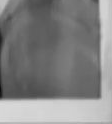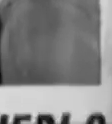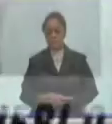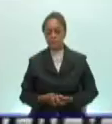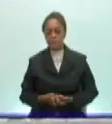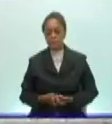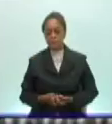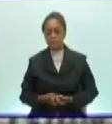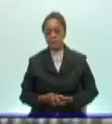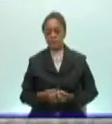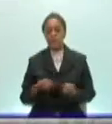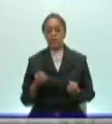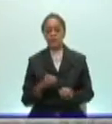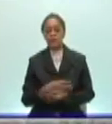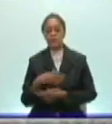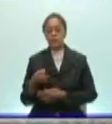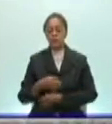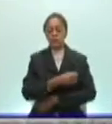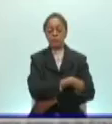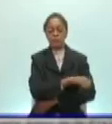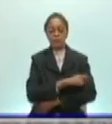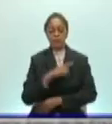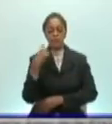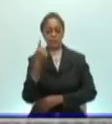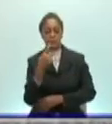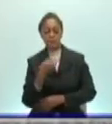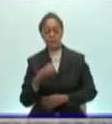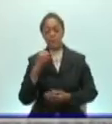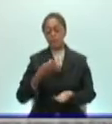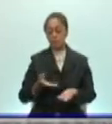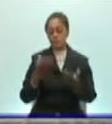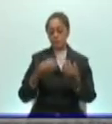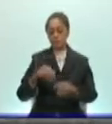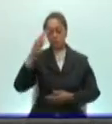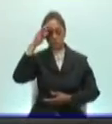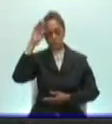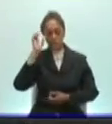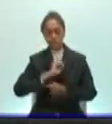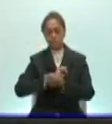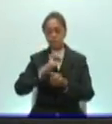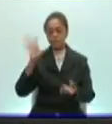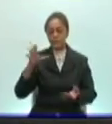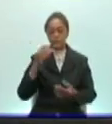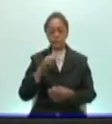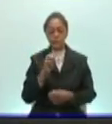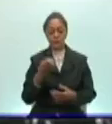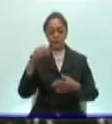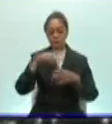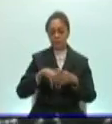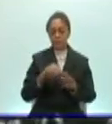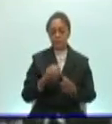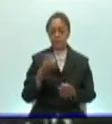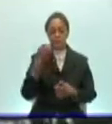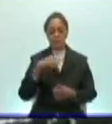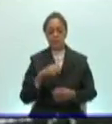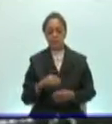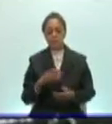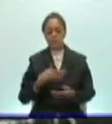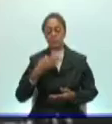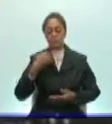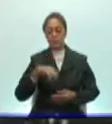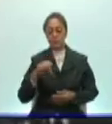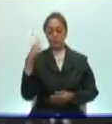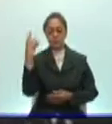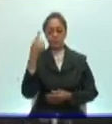El claro rumbo popular y nacionalista del proceso cubano hace detonar contradicciones internas en sectores de la burguesía